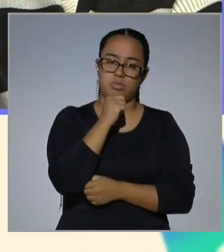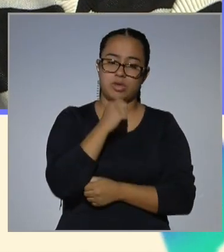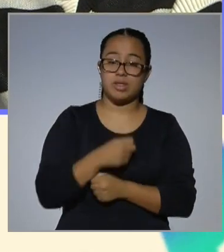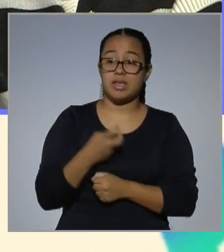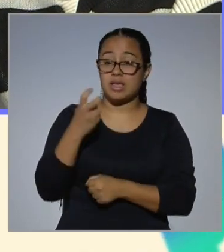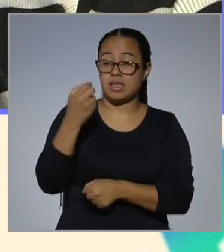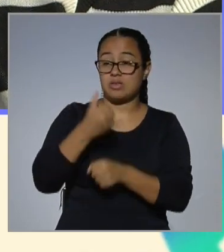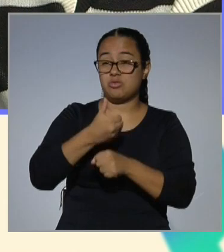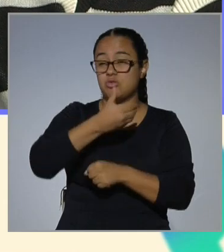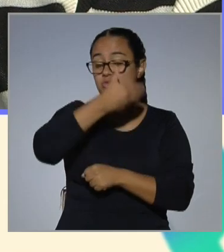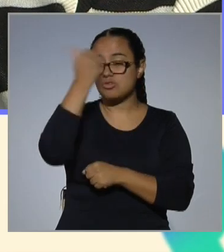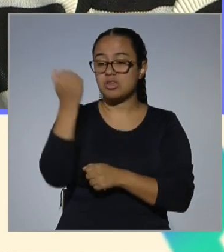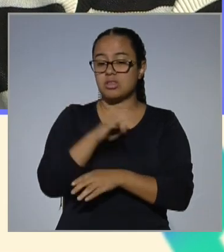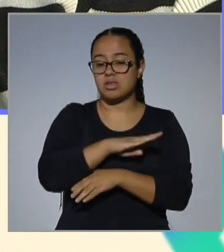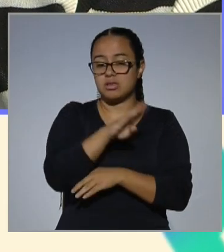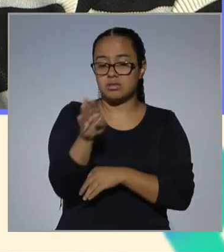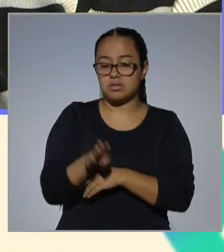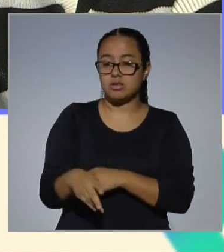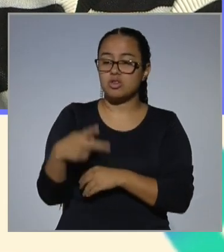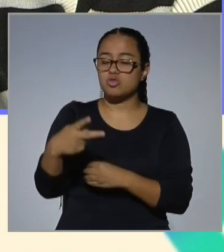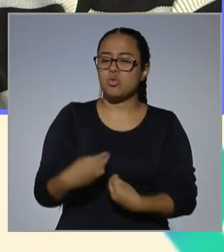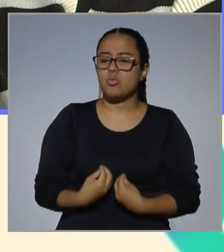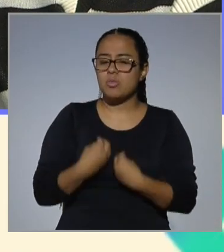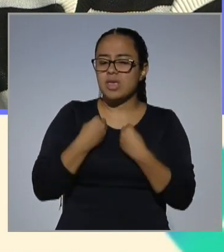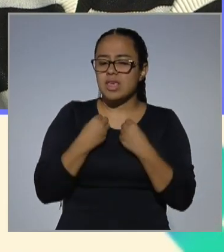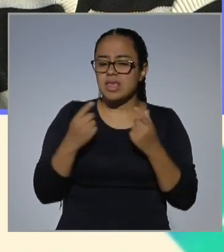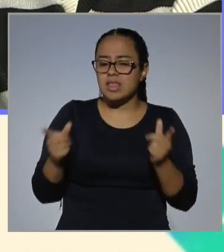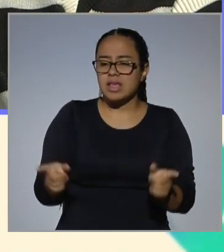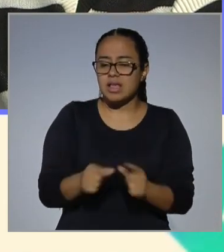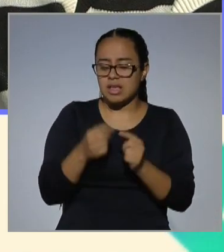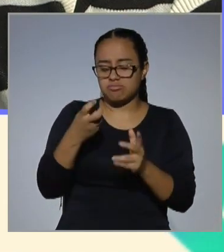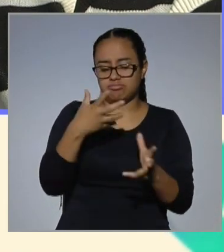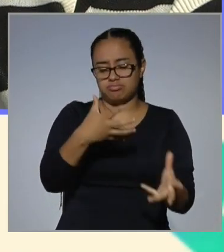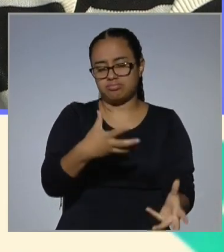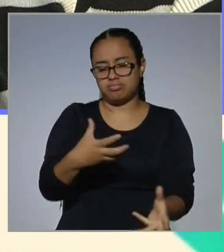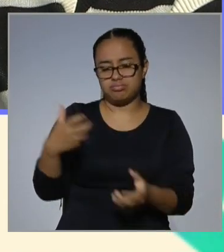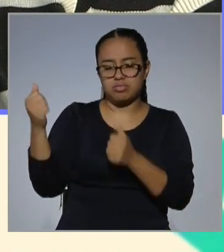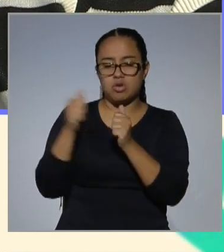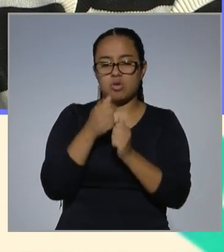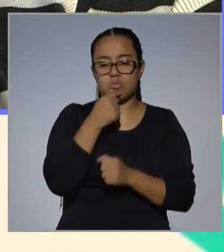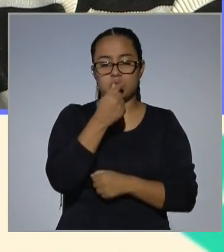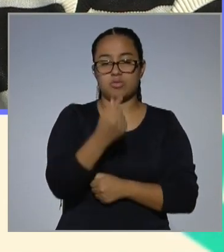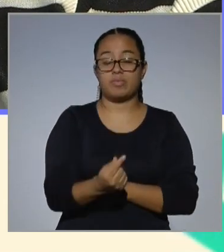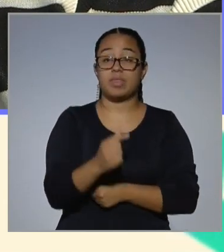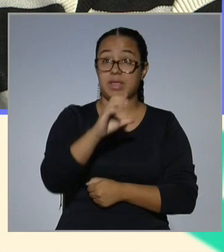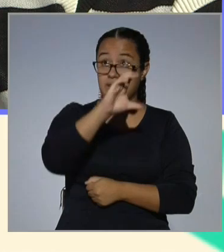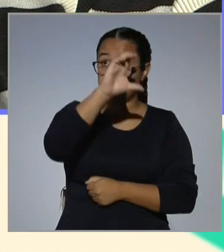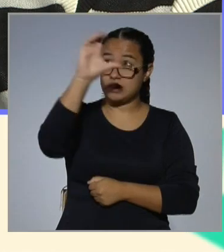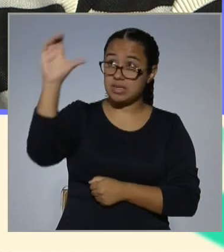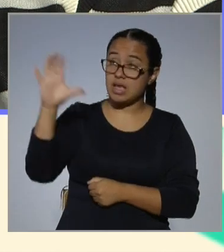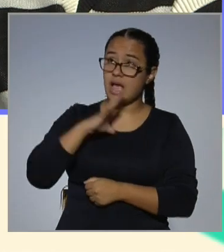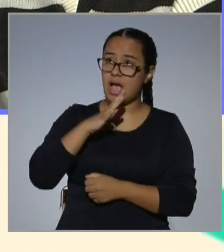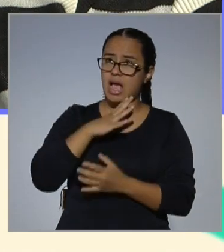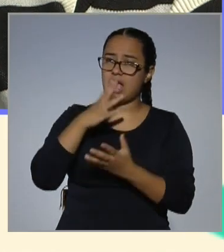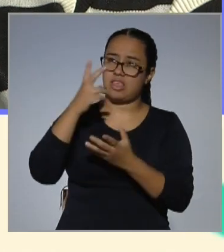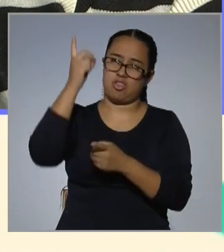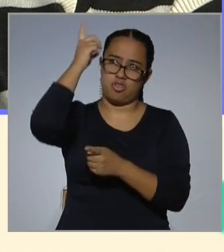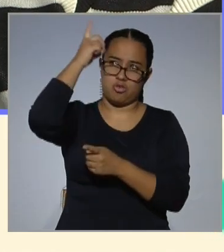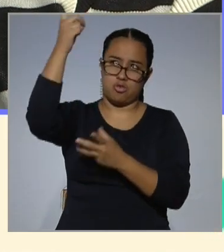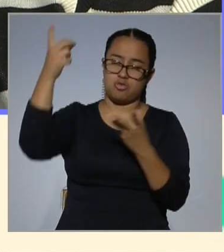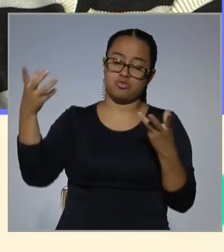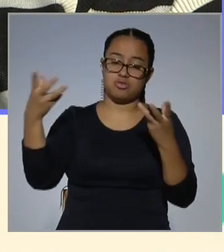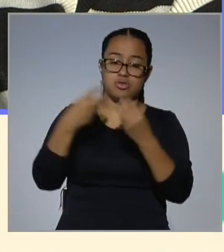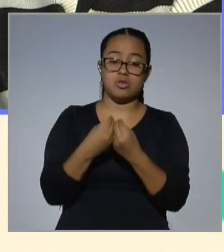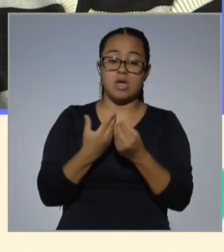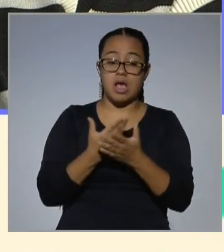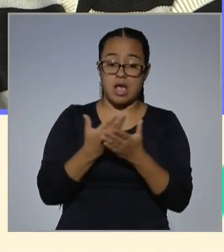que la muerte se llevó, tiernas eran sus viditas cuando Dios las recogió. De casa tienen el cielo donde reina el gran creador, hoy